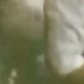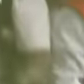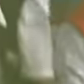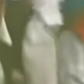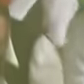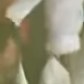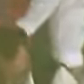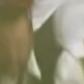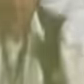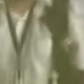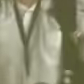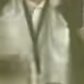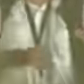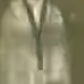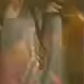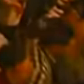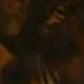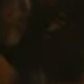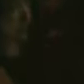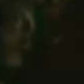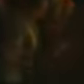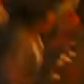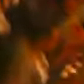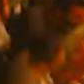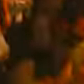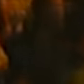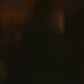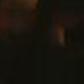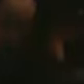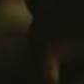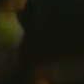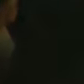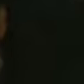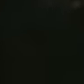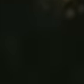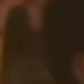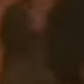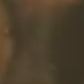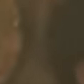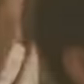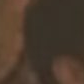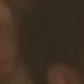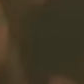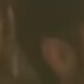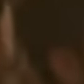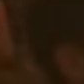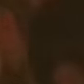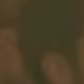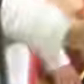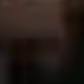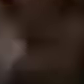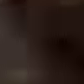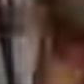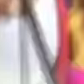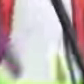Girando las piernas, moviendo la cadera, a derecha, a izquierda, a derecha, a izquierda, a derecha, a izquierda, a derecha,